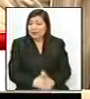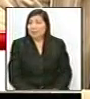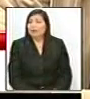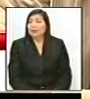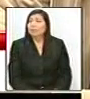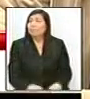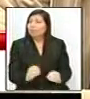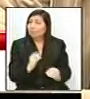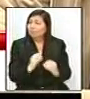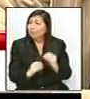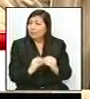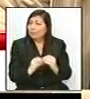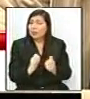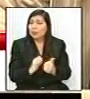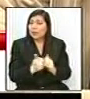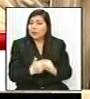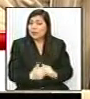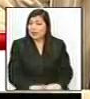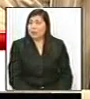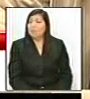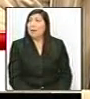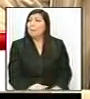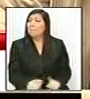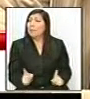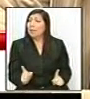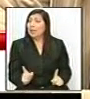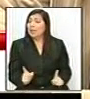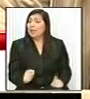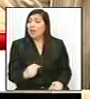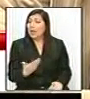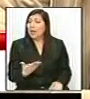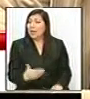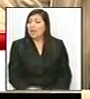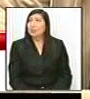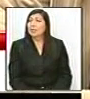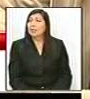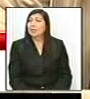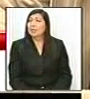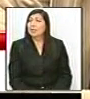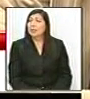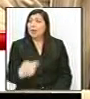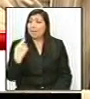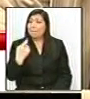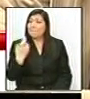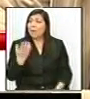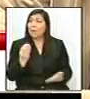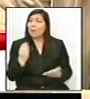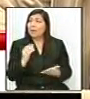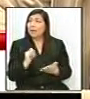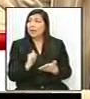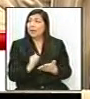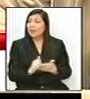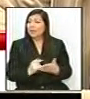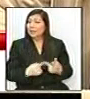la reconstrucción con cambios, pero al menos había una política para